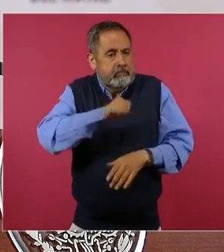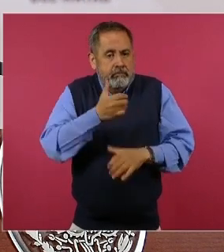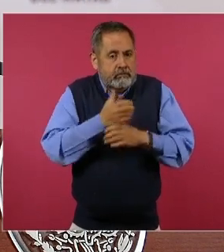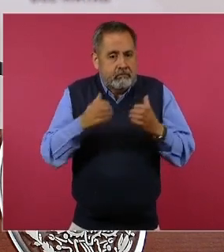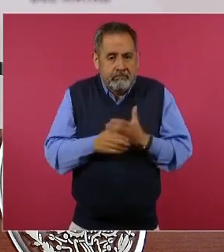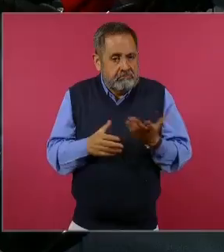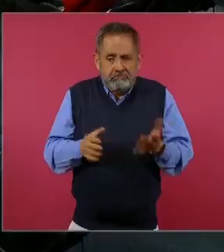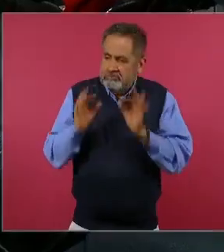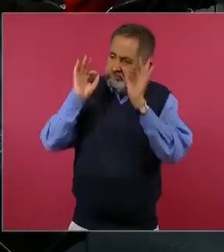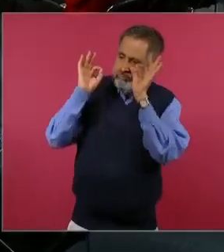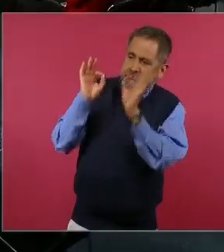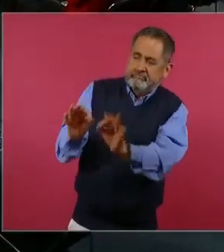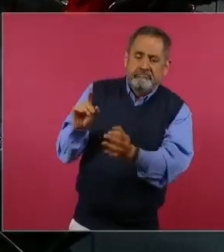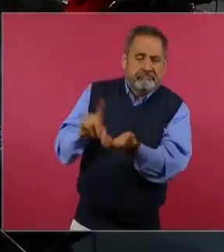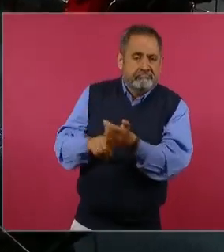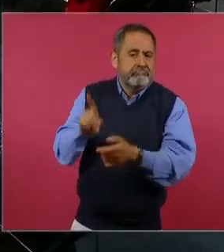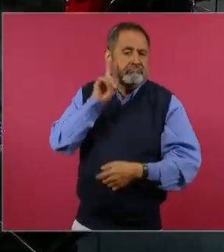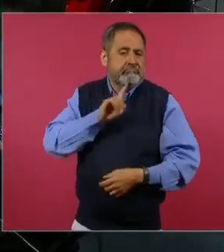¿Ya qué más pedimos?